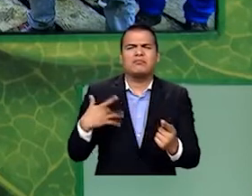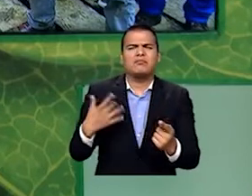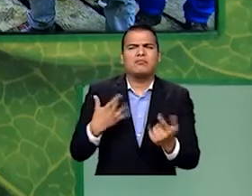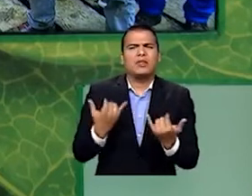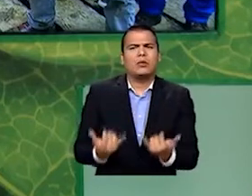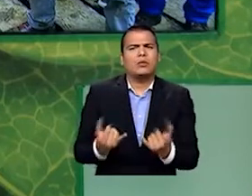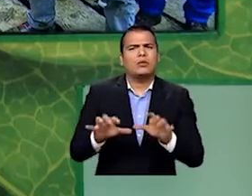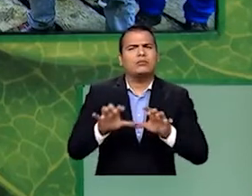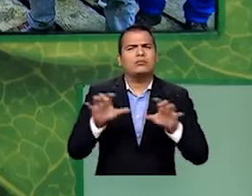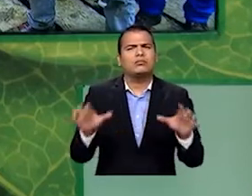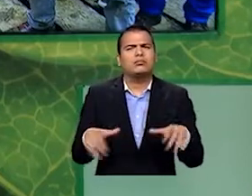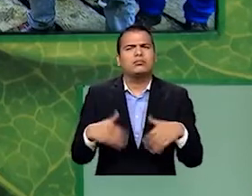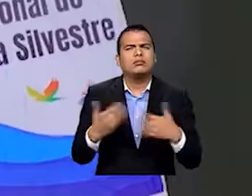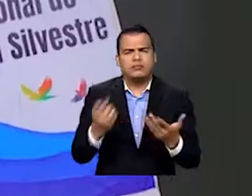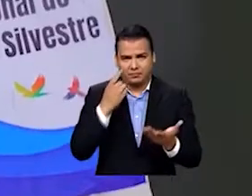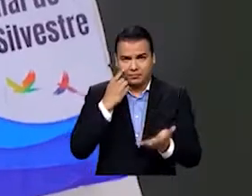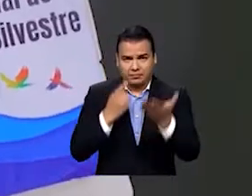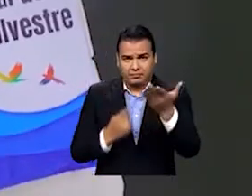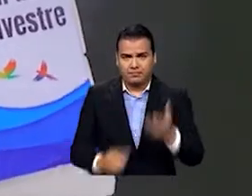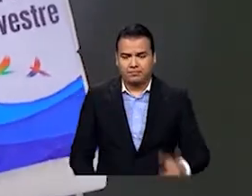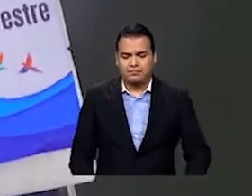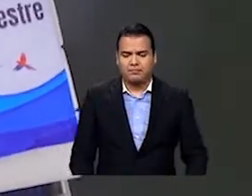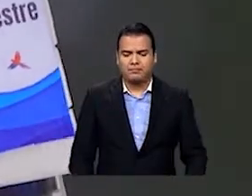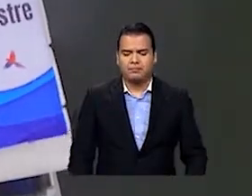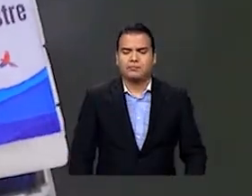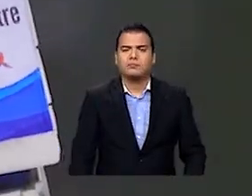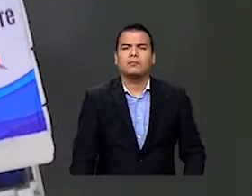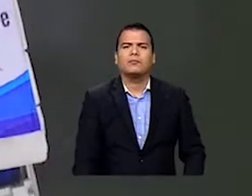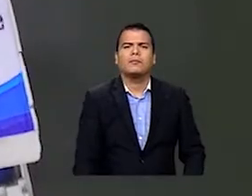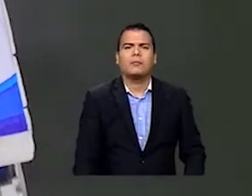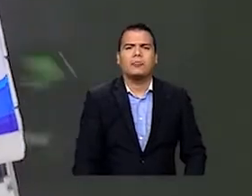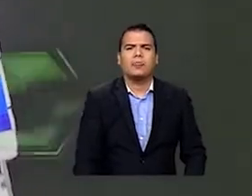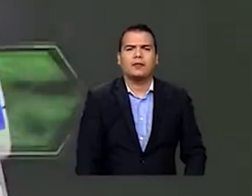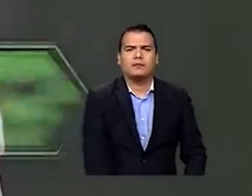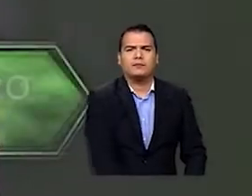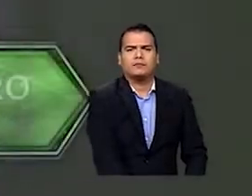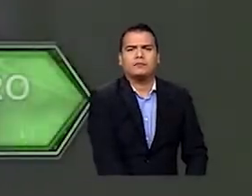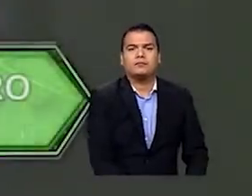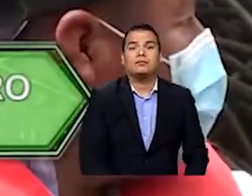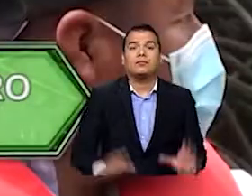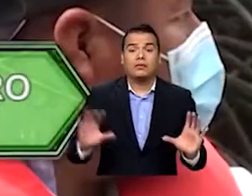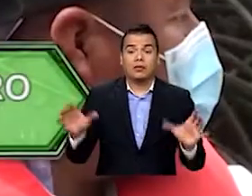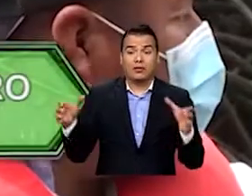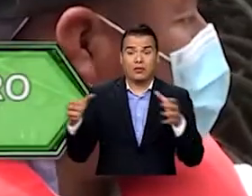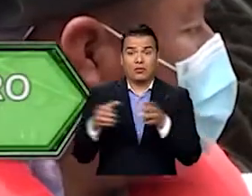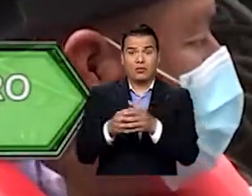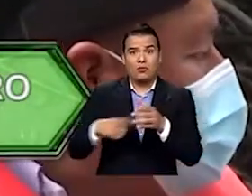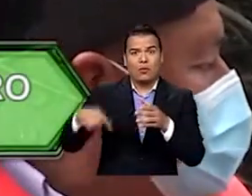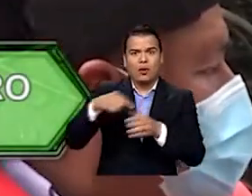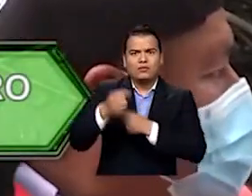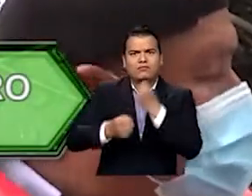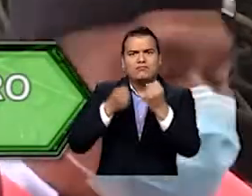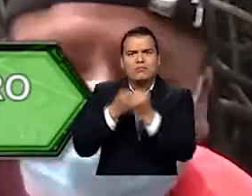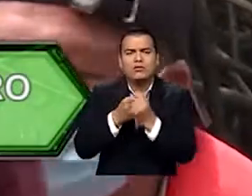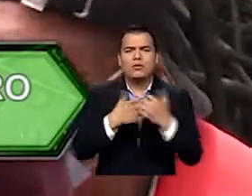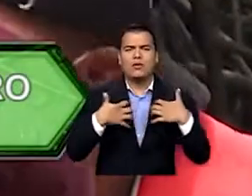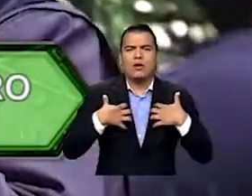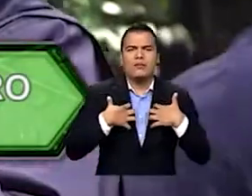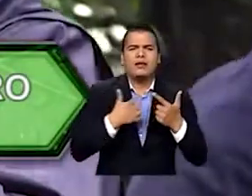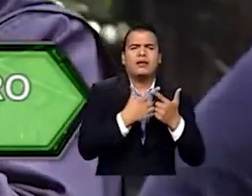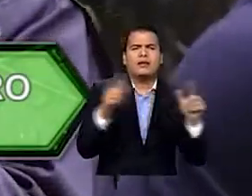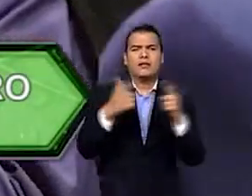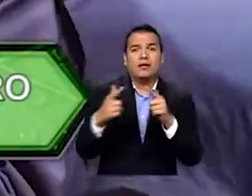es esta experiencia. La caravana por la vida tuvo un respaldo muy especial. Un grupo de periodistas de los medios